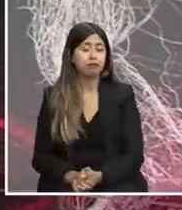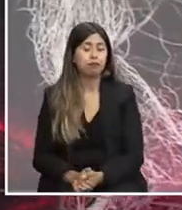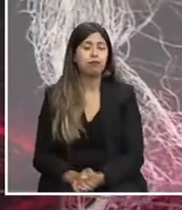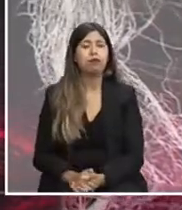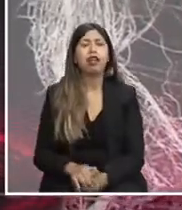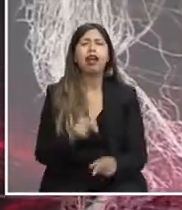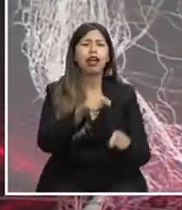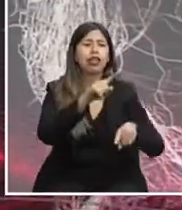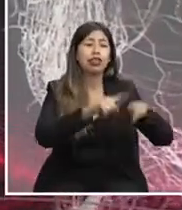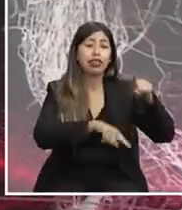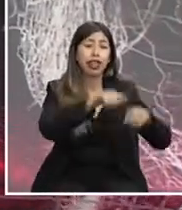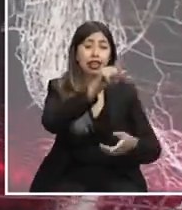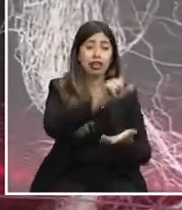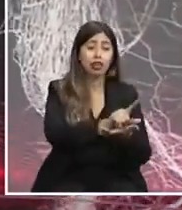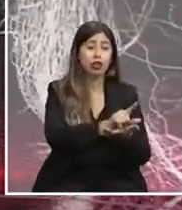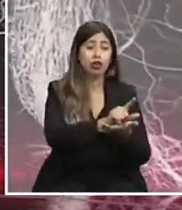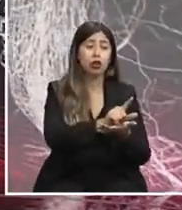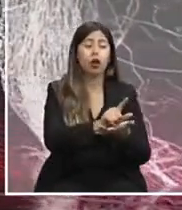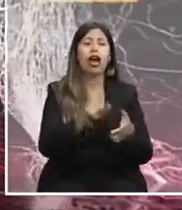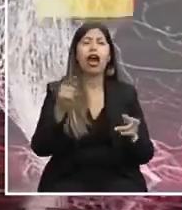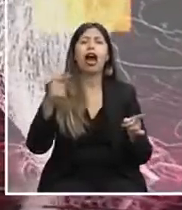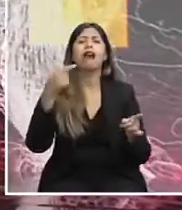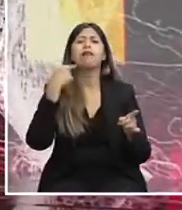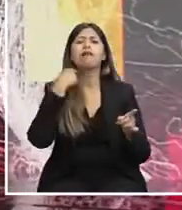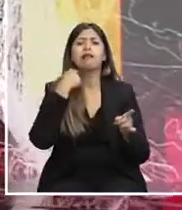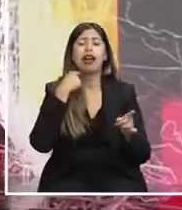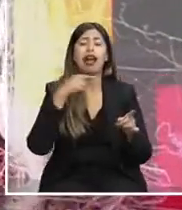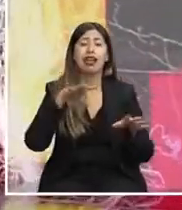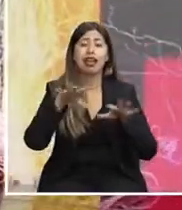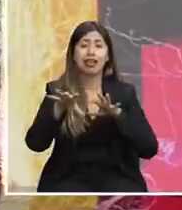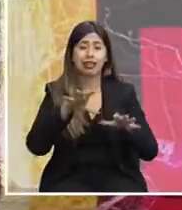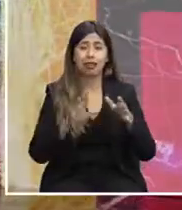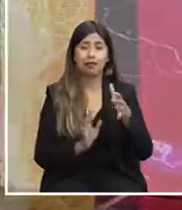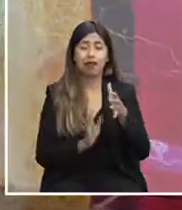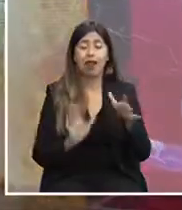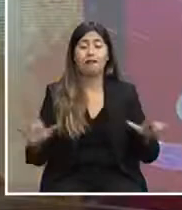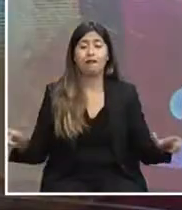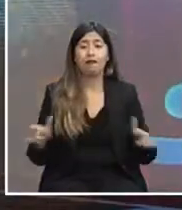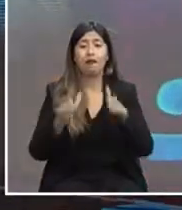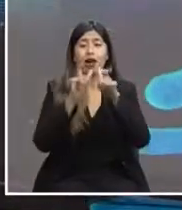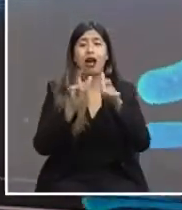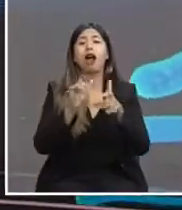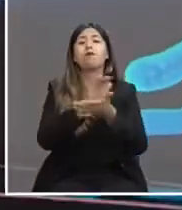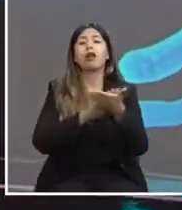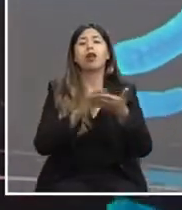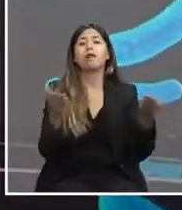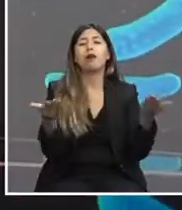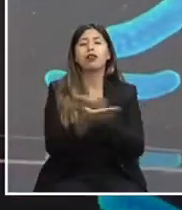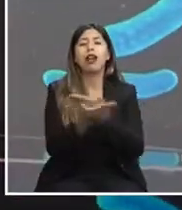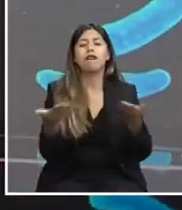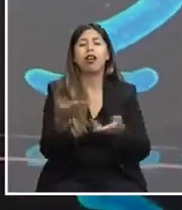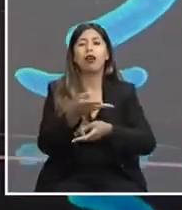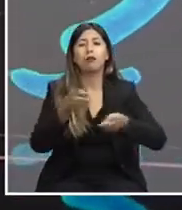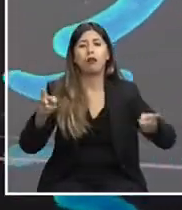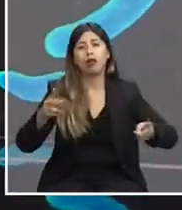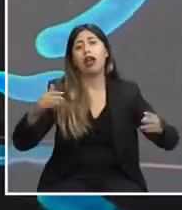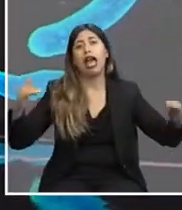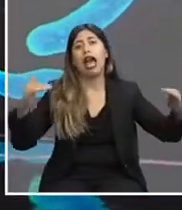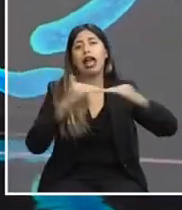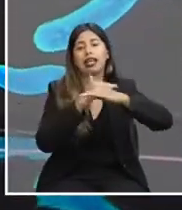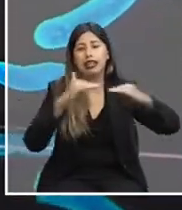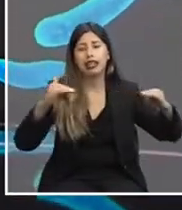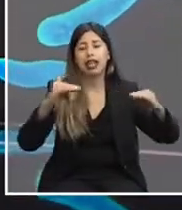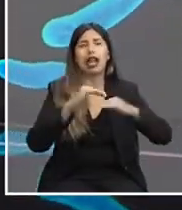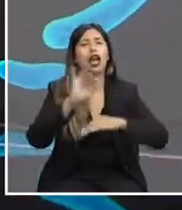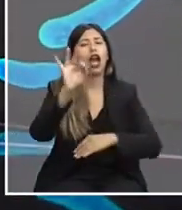caso de la territorial, es cuánto afecta la actividad volcánica, por ejemplo, a servicios públicos, carreteras, una comisaría, por